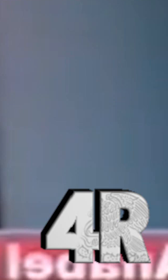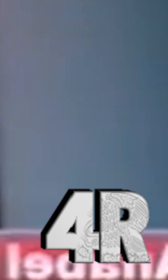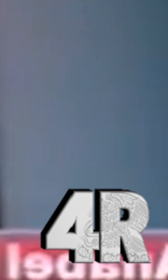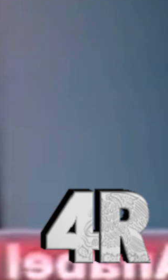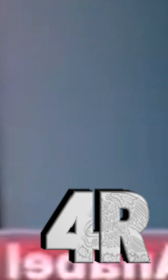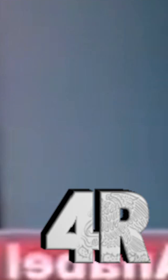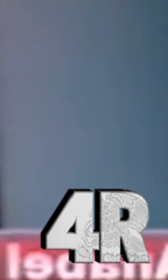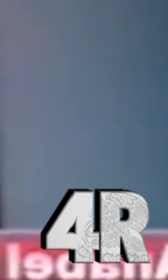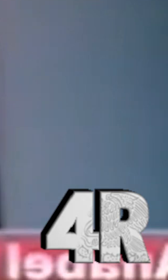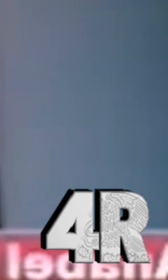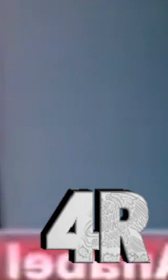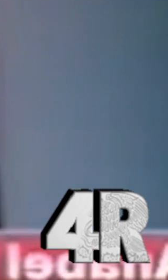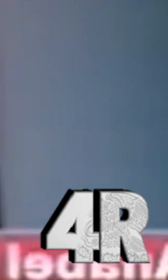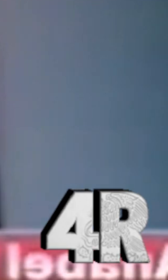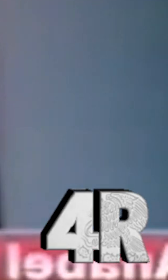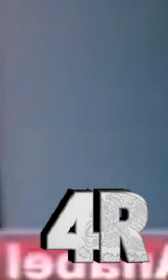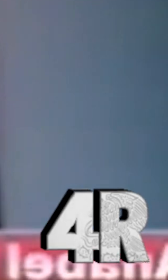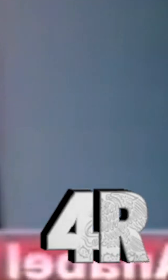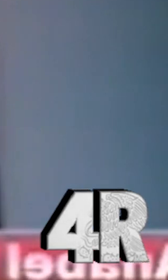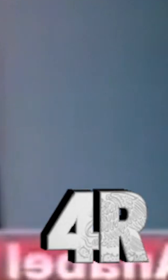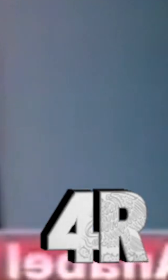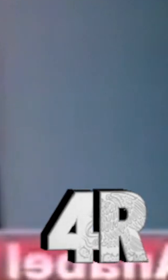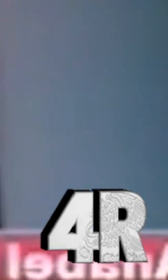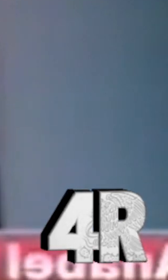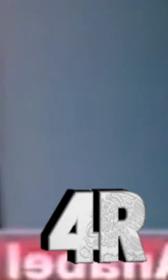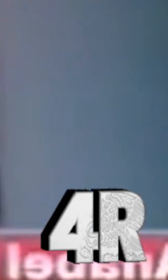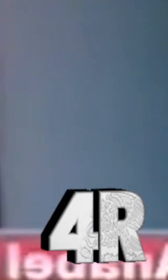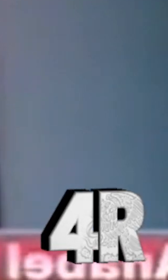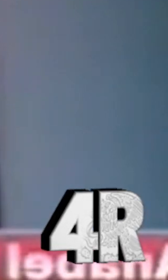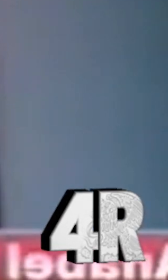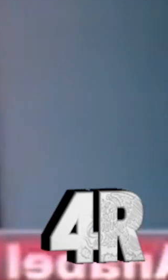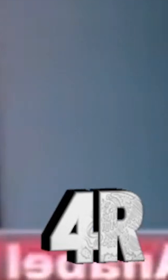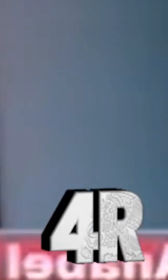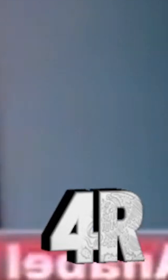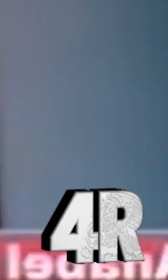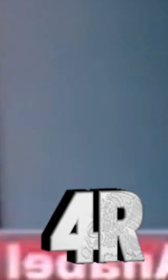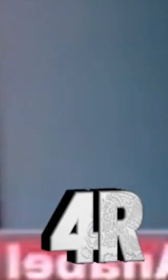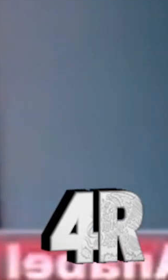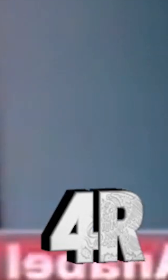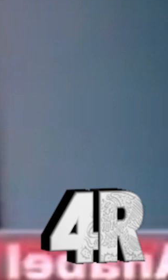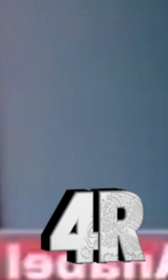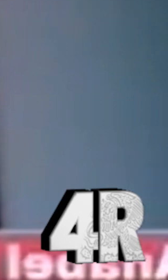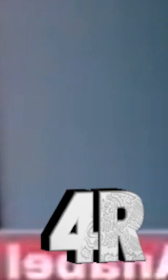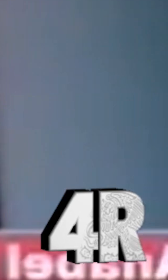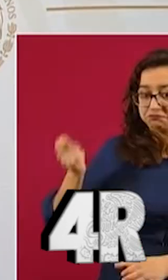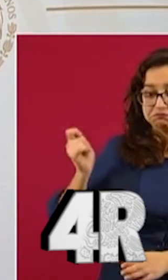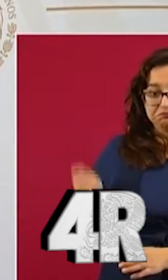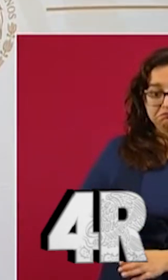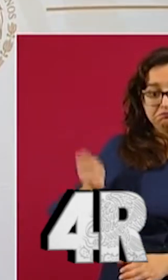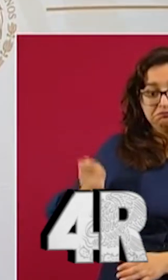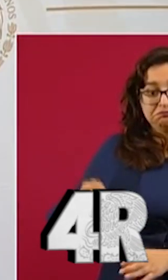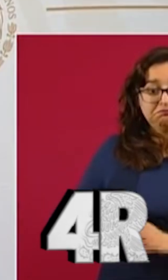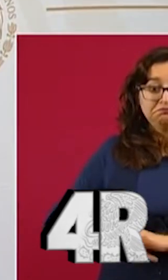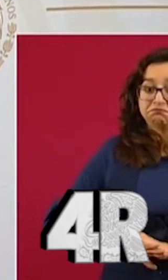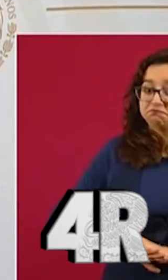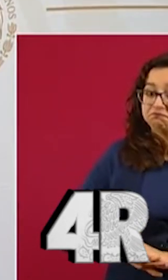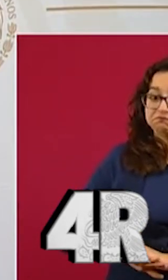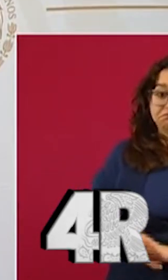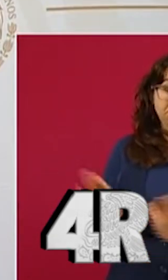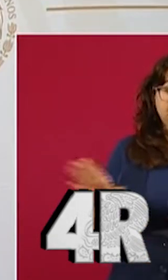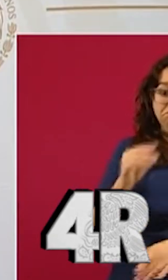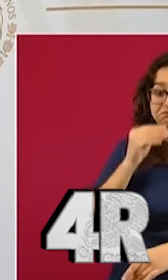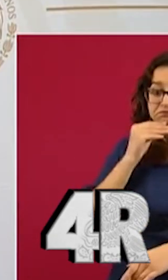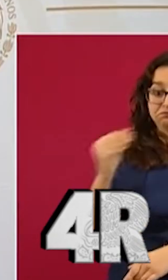favor dejen su like comenten y compartan con todos sus amigos para que también estén bien informados acerca de lo que ocurre